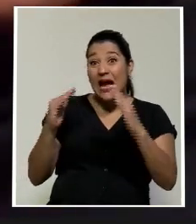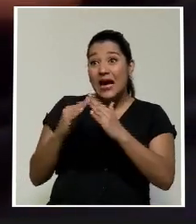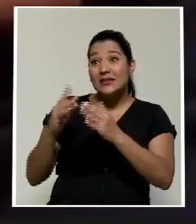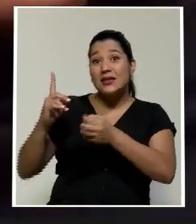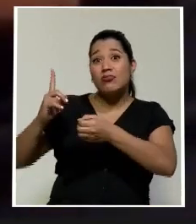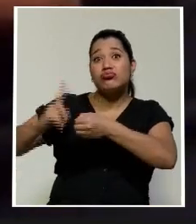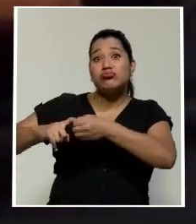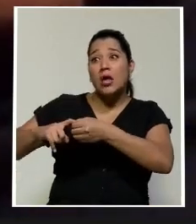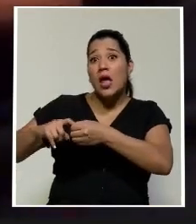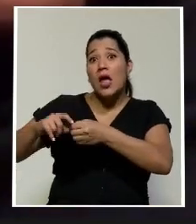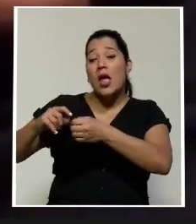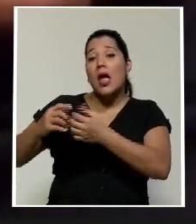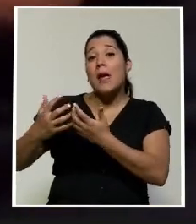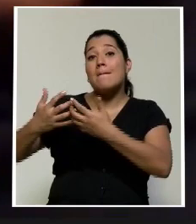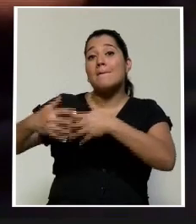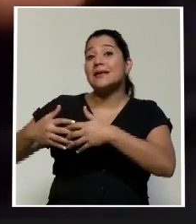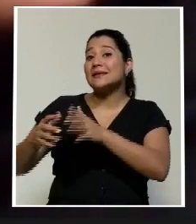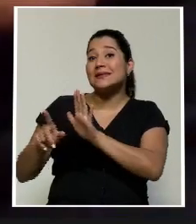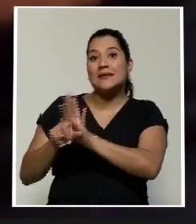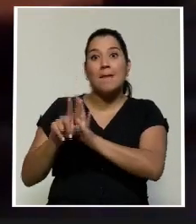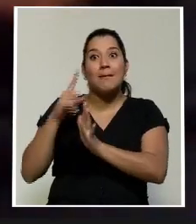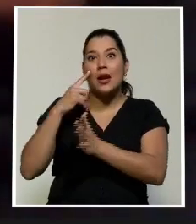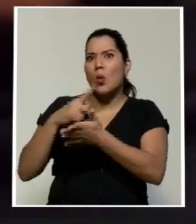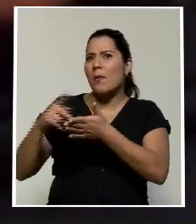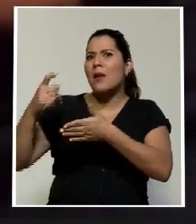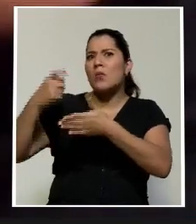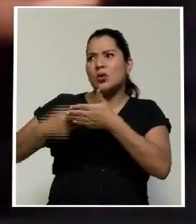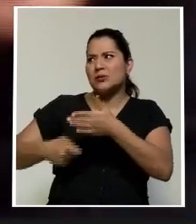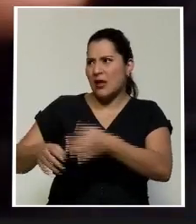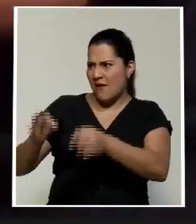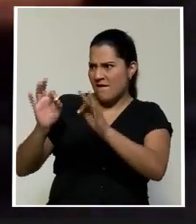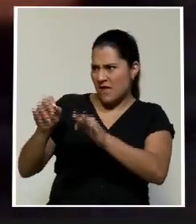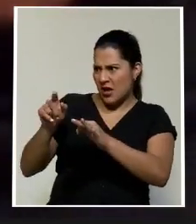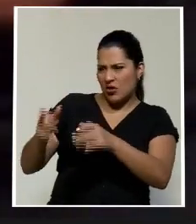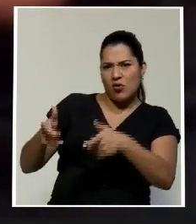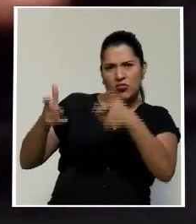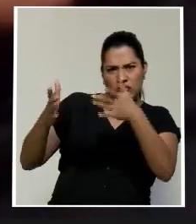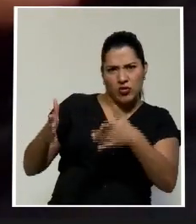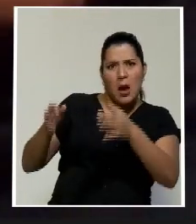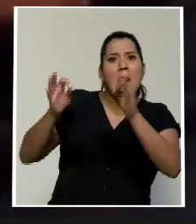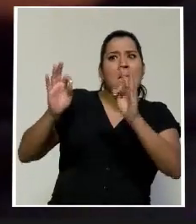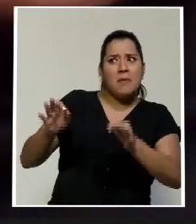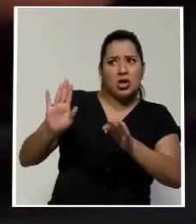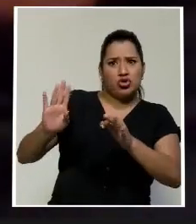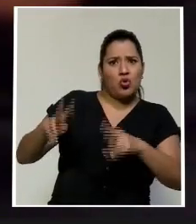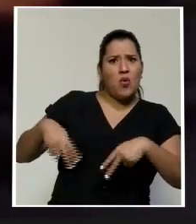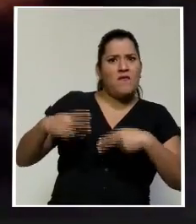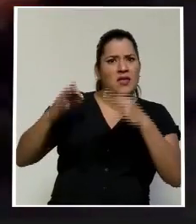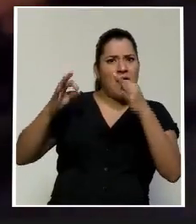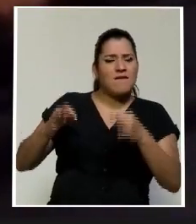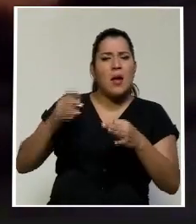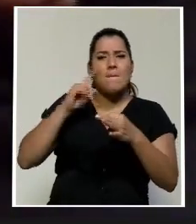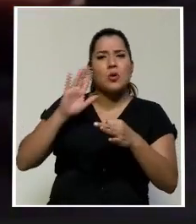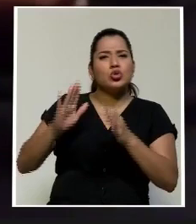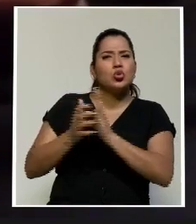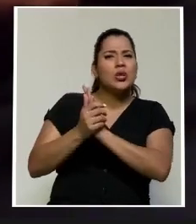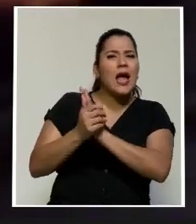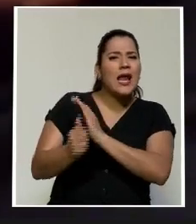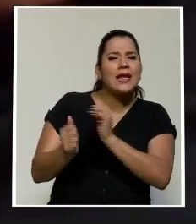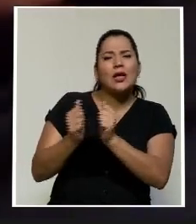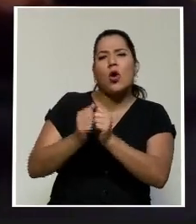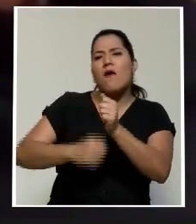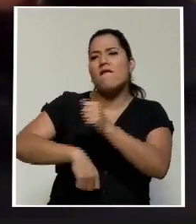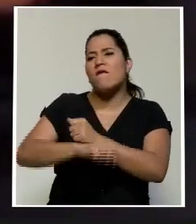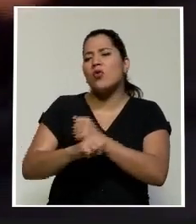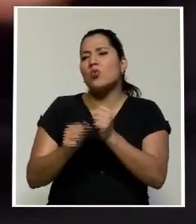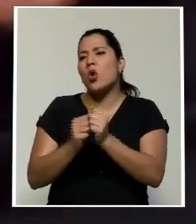su país y pagar los impuestos que se deben. Está bien que sean ricos, está bien que les haya ido bien en la vida con talento, con fútbol, con